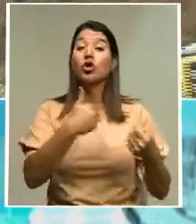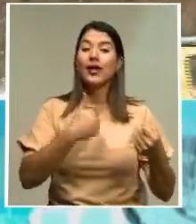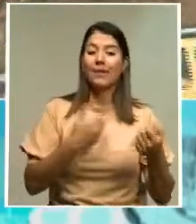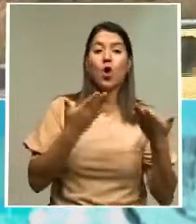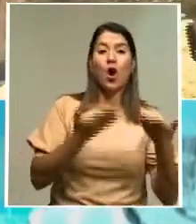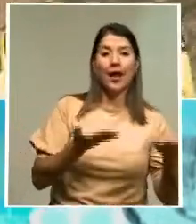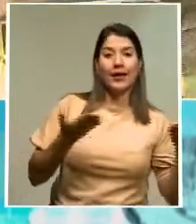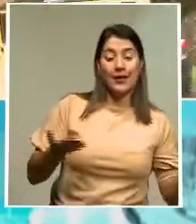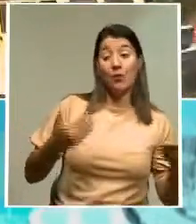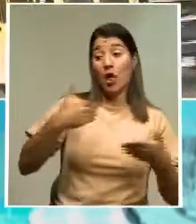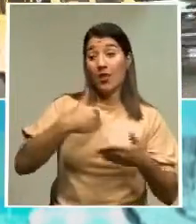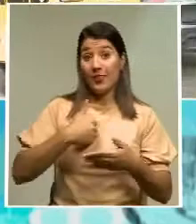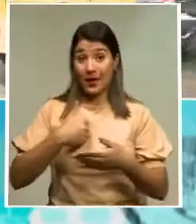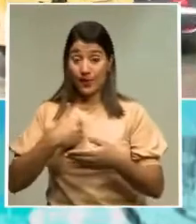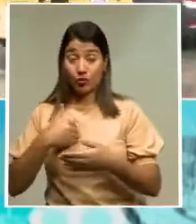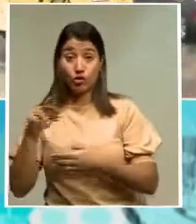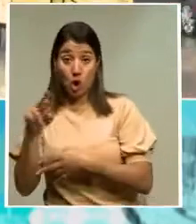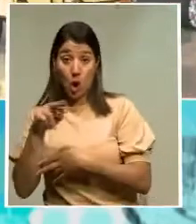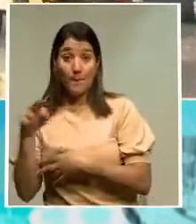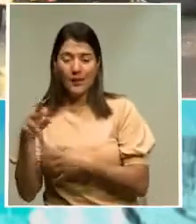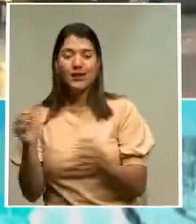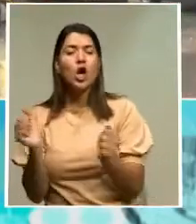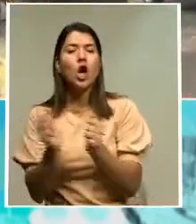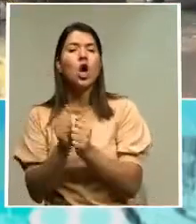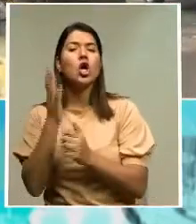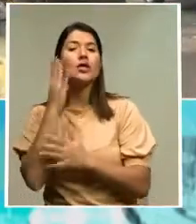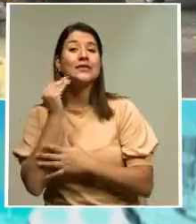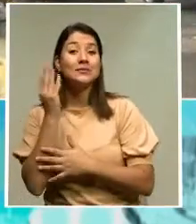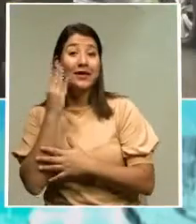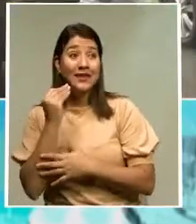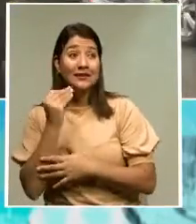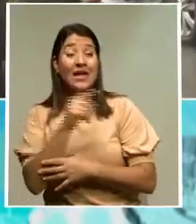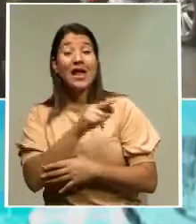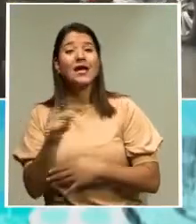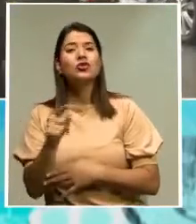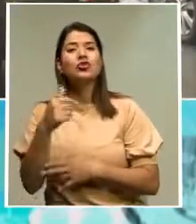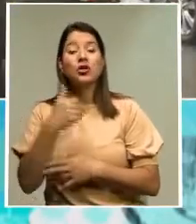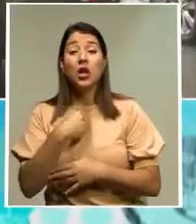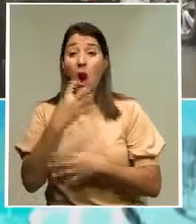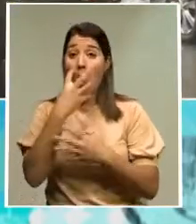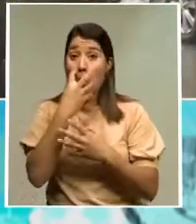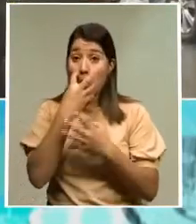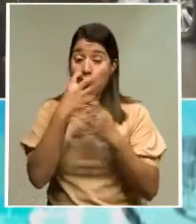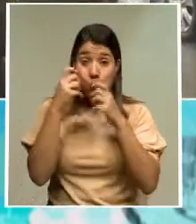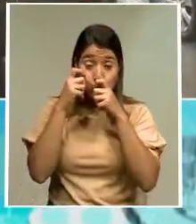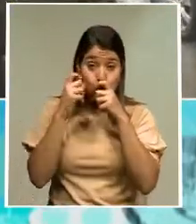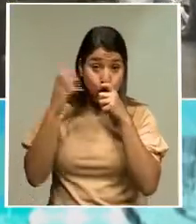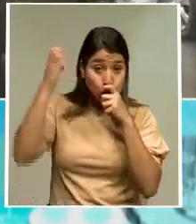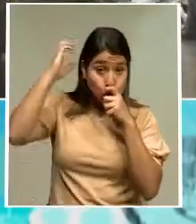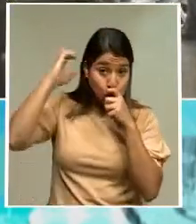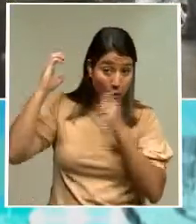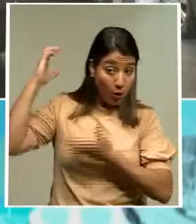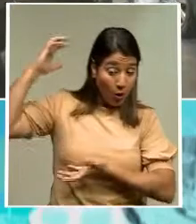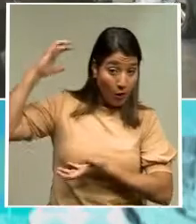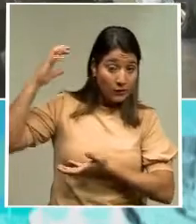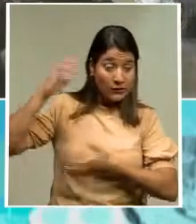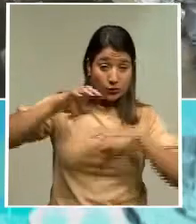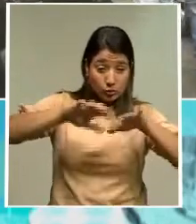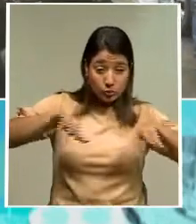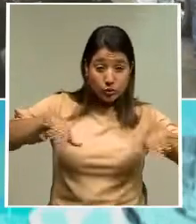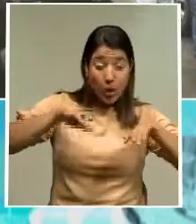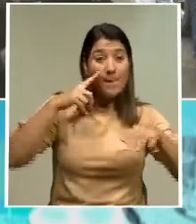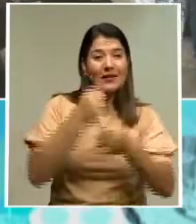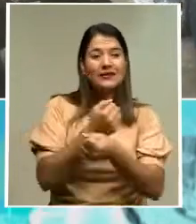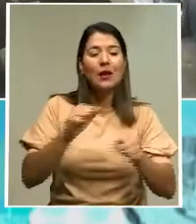de la unidad operativa de rescate acuático. Esos muchachos llevan equipos de buceo, equipos de rescate en aguas blancas o